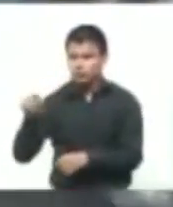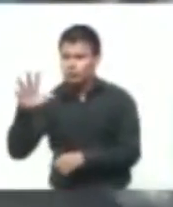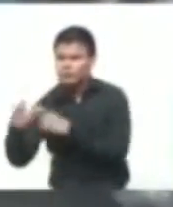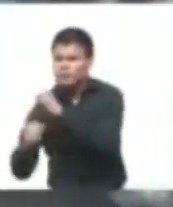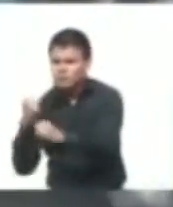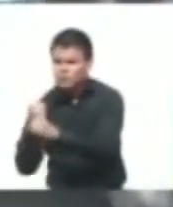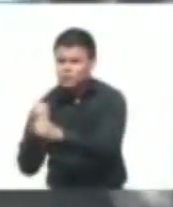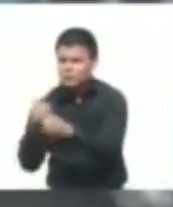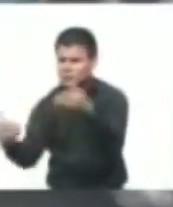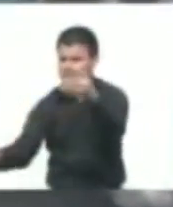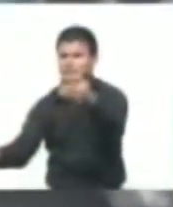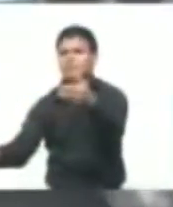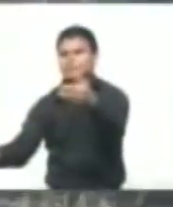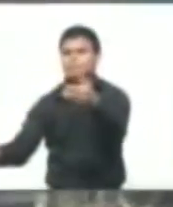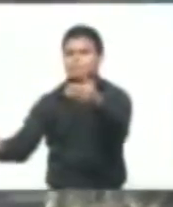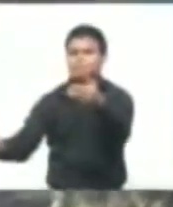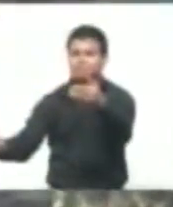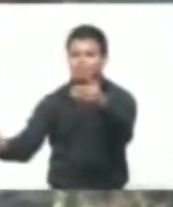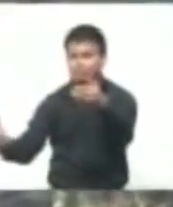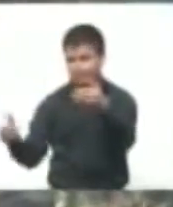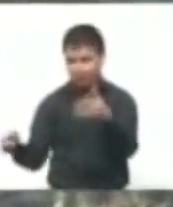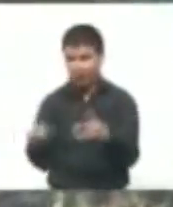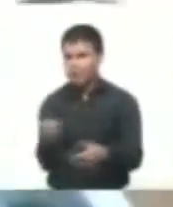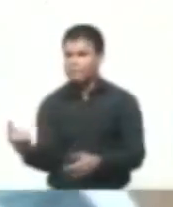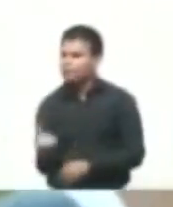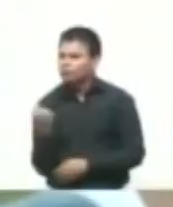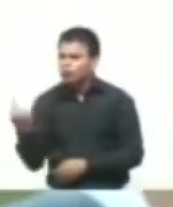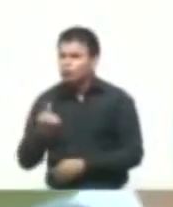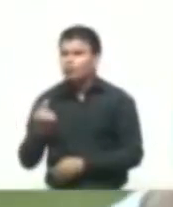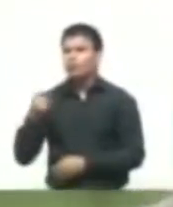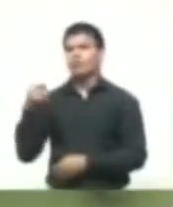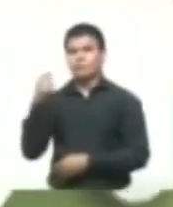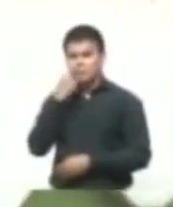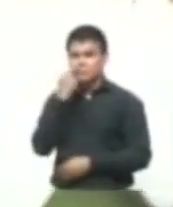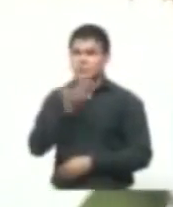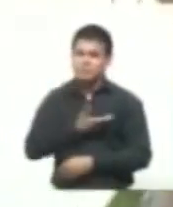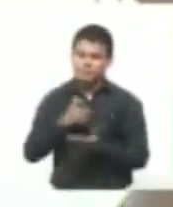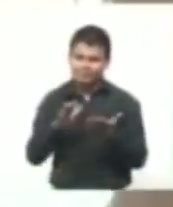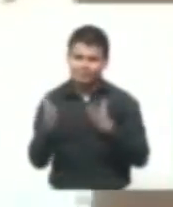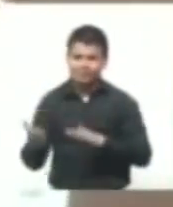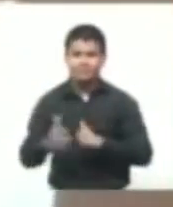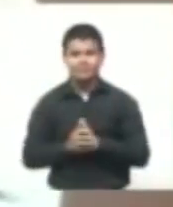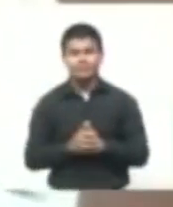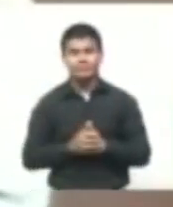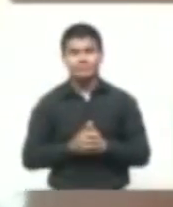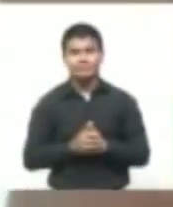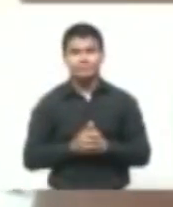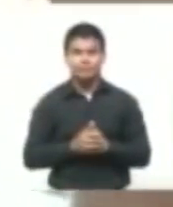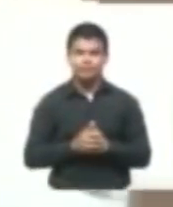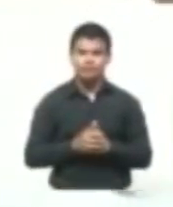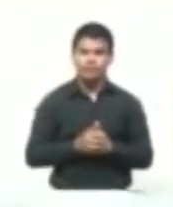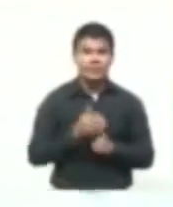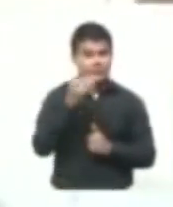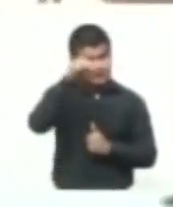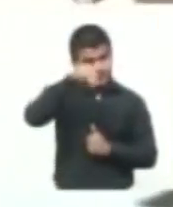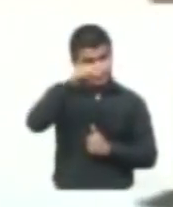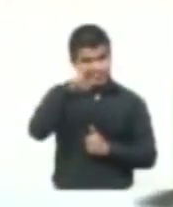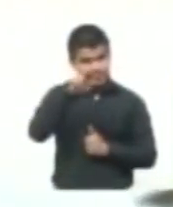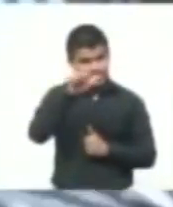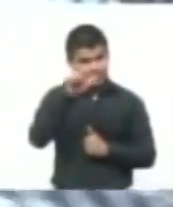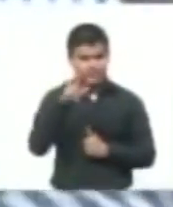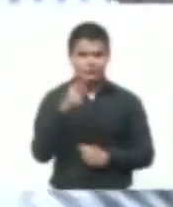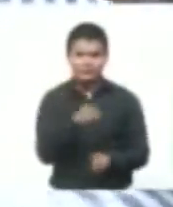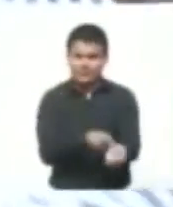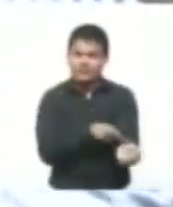cómo sus padres perdieron la vida en un accidente de tránsito. Con lágrimas en sus ojos, Marta, hermana de